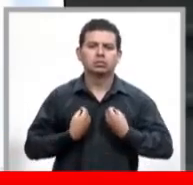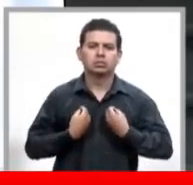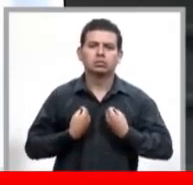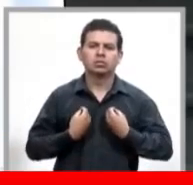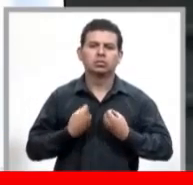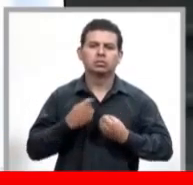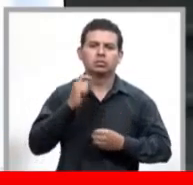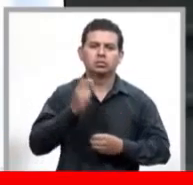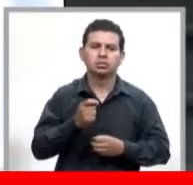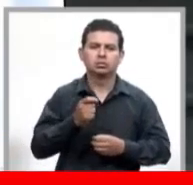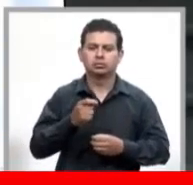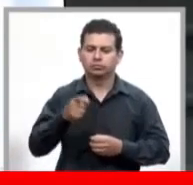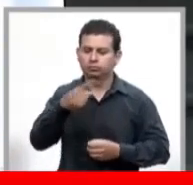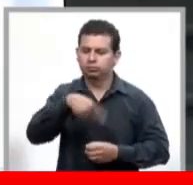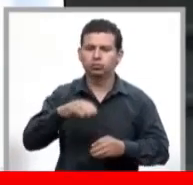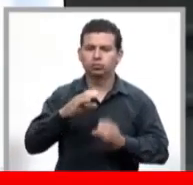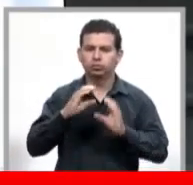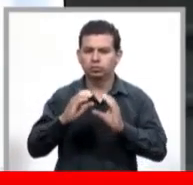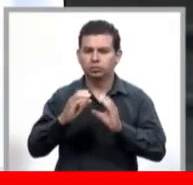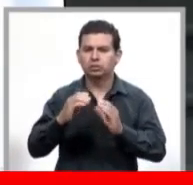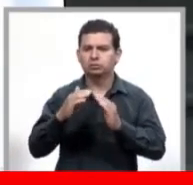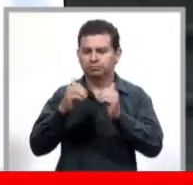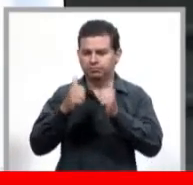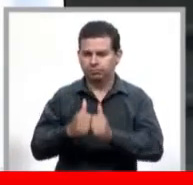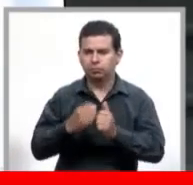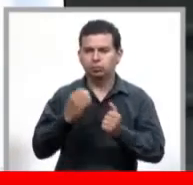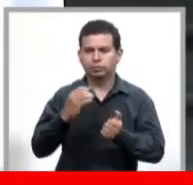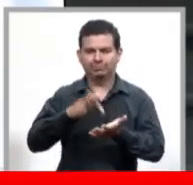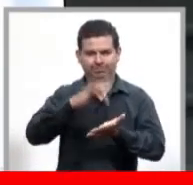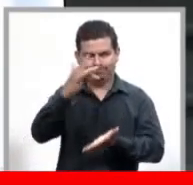vida y quedémonos en casa. Muchas gracias.